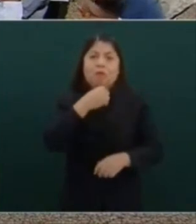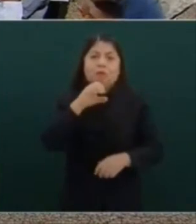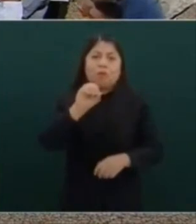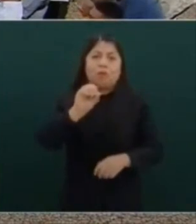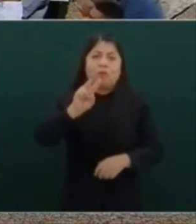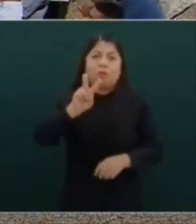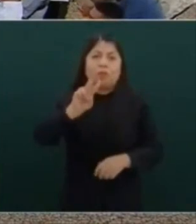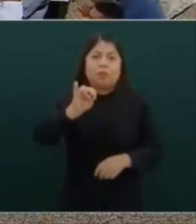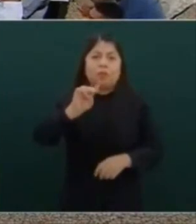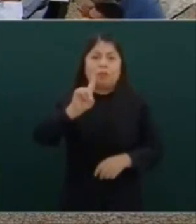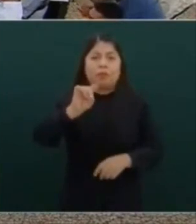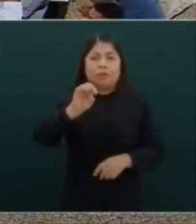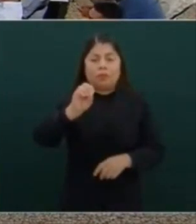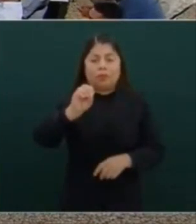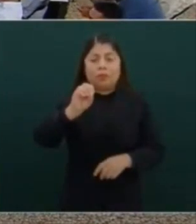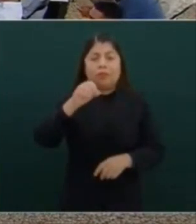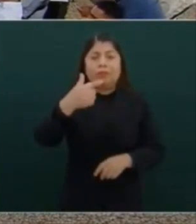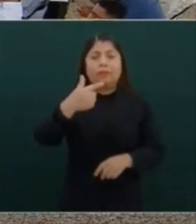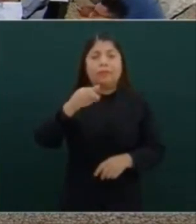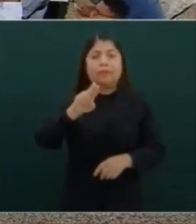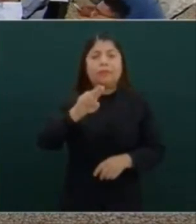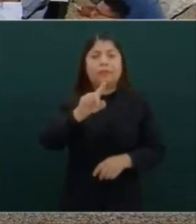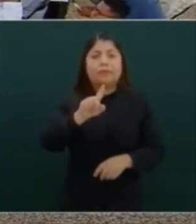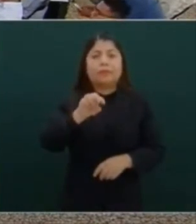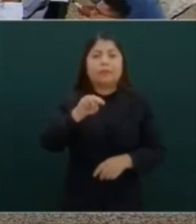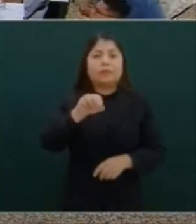estas regiones, presidente? La reunión